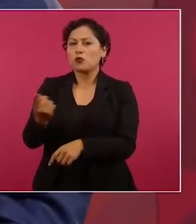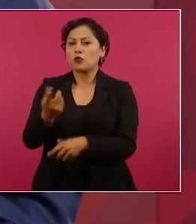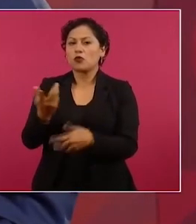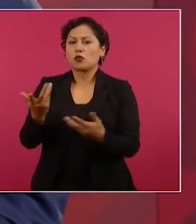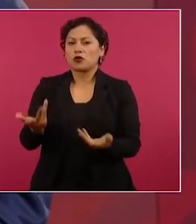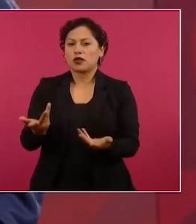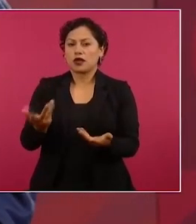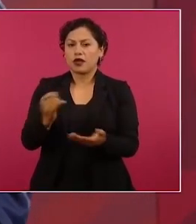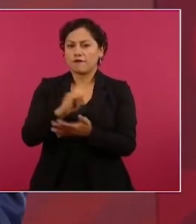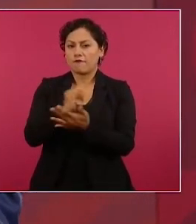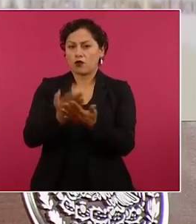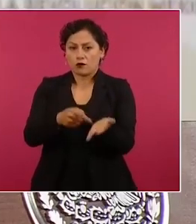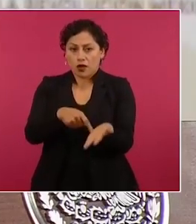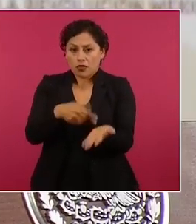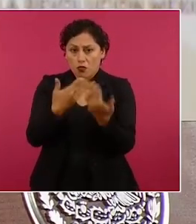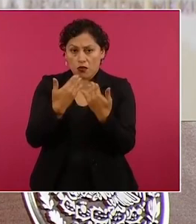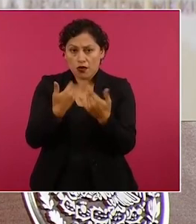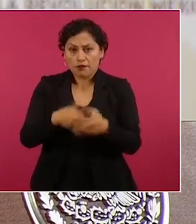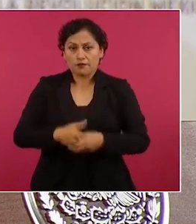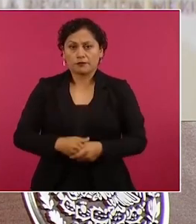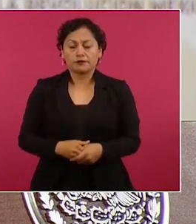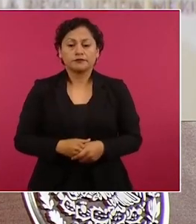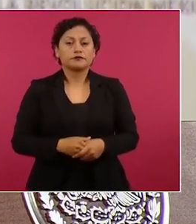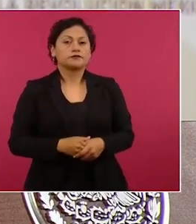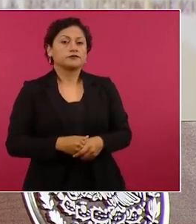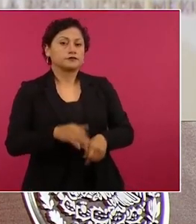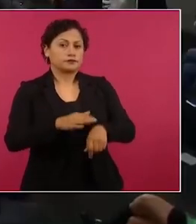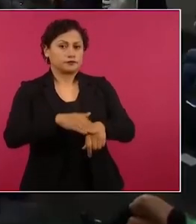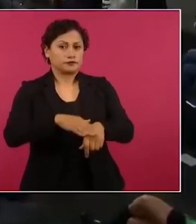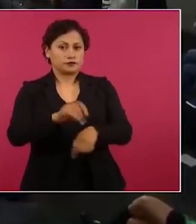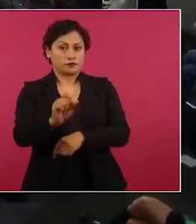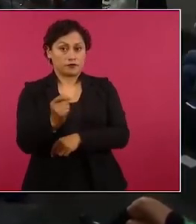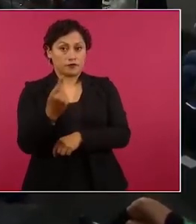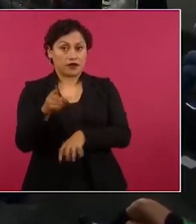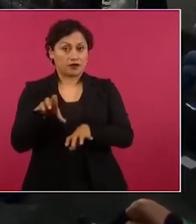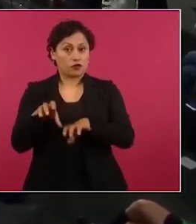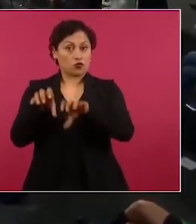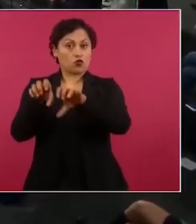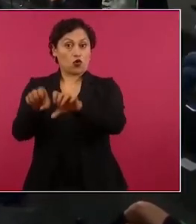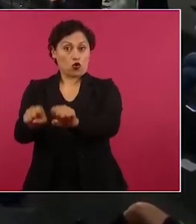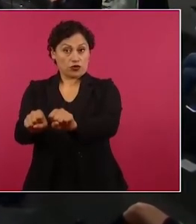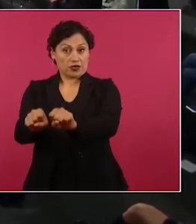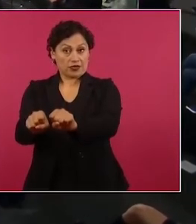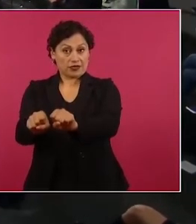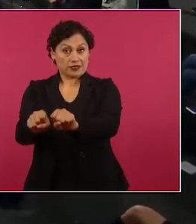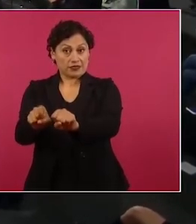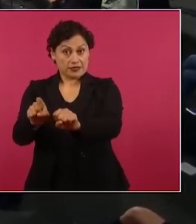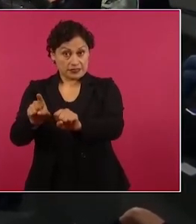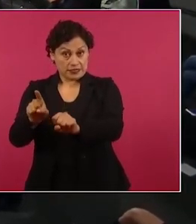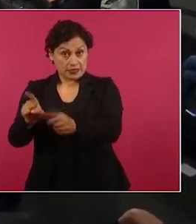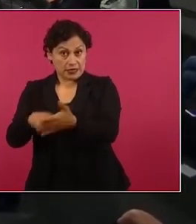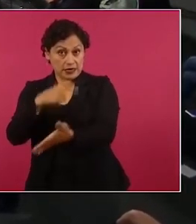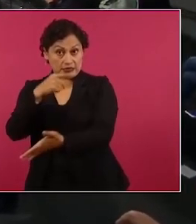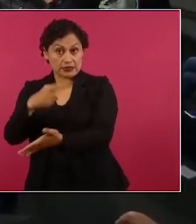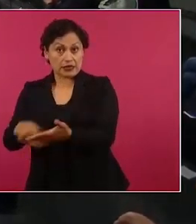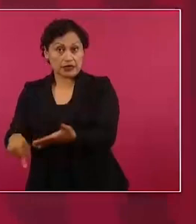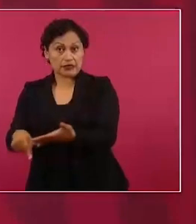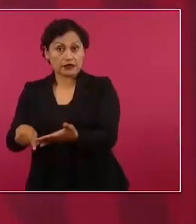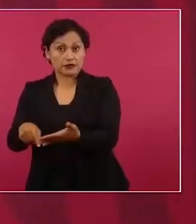En el informe. ¿Esas 21 órdenes no estaban en el informe y no, por eso fueron canceladas? No.